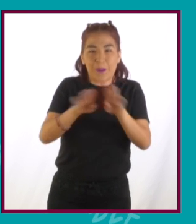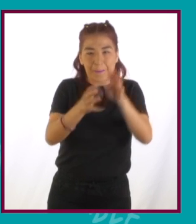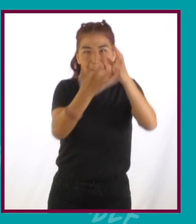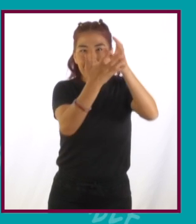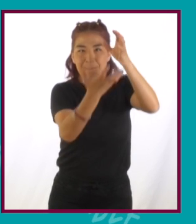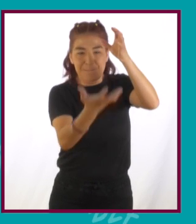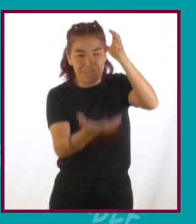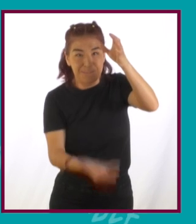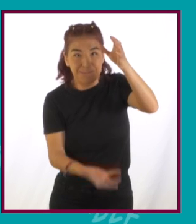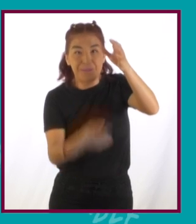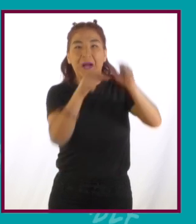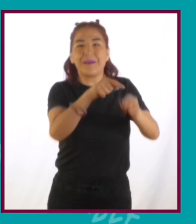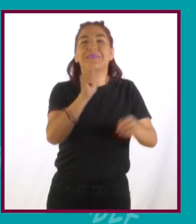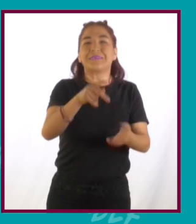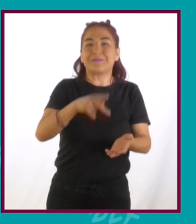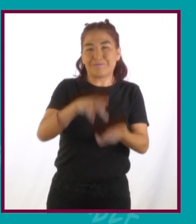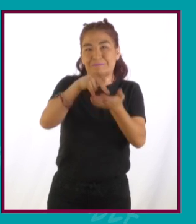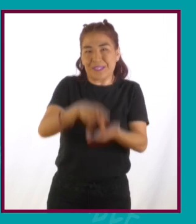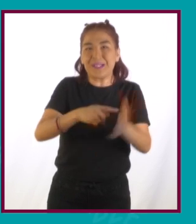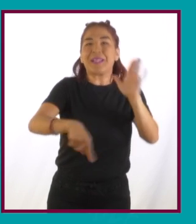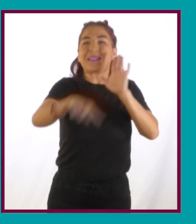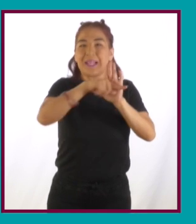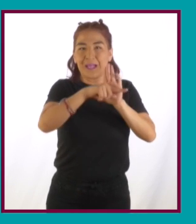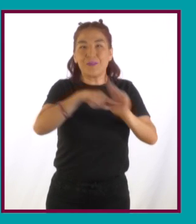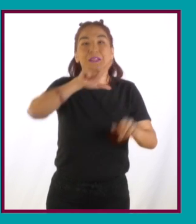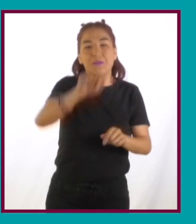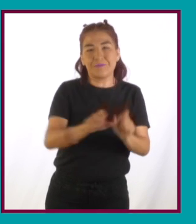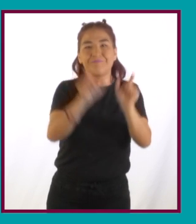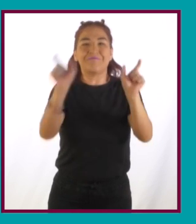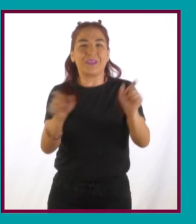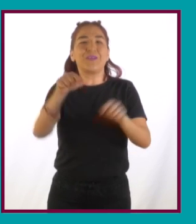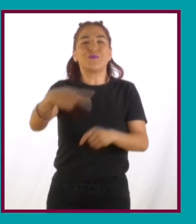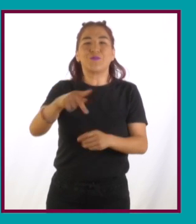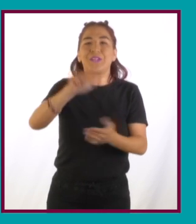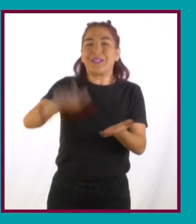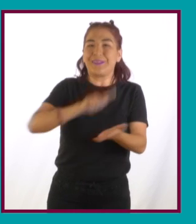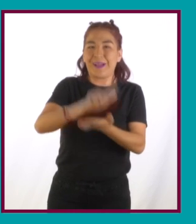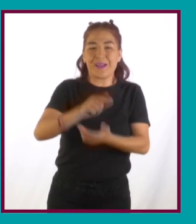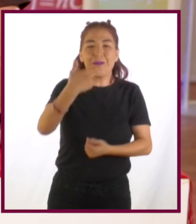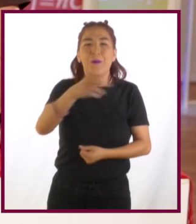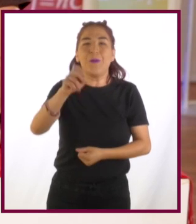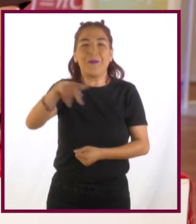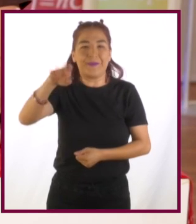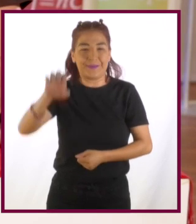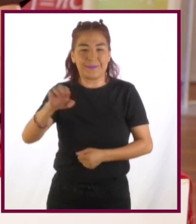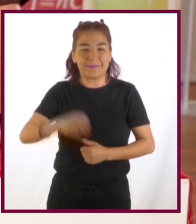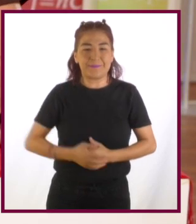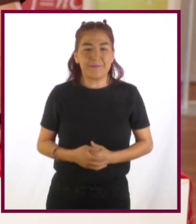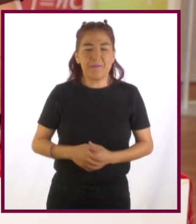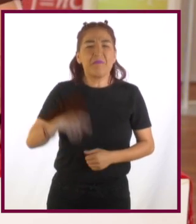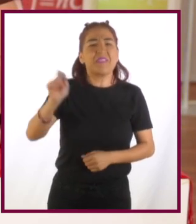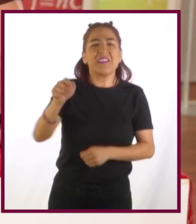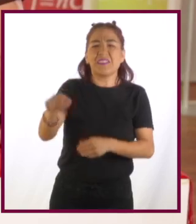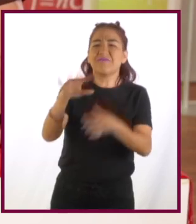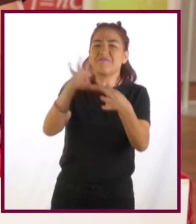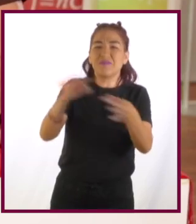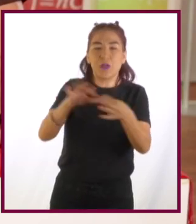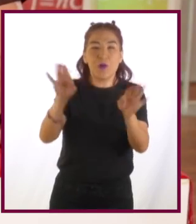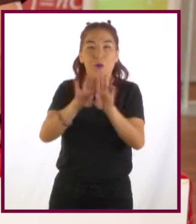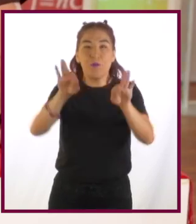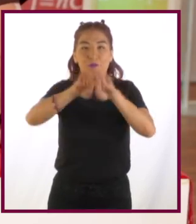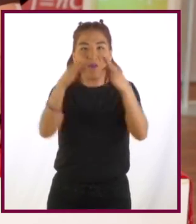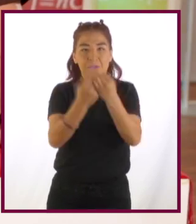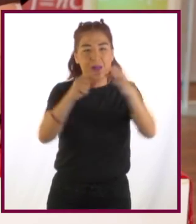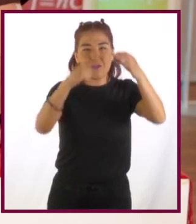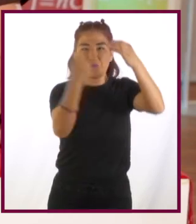resistiendo a la gravedad, ponemos un signo negativo y ya tenemos la fórmula de la ley de Hooke. Fíjate que la ley afirma